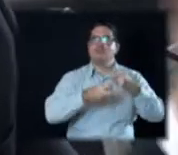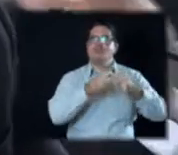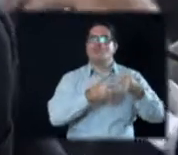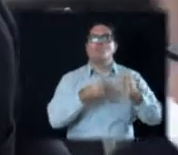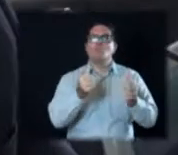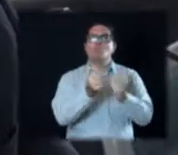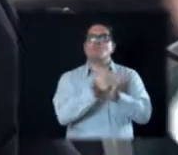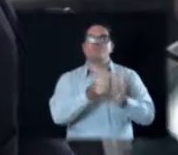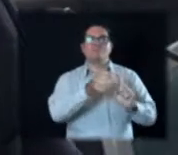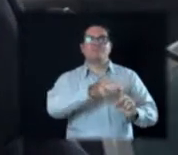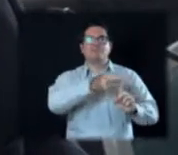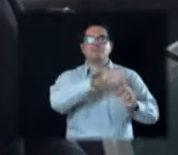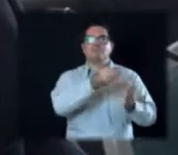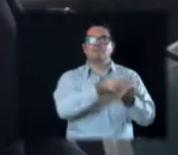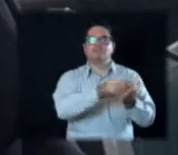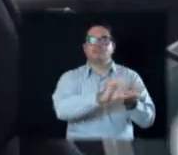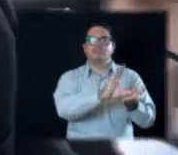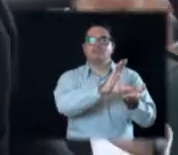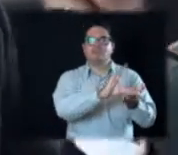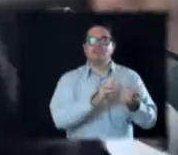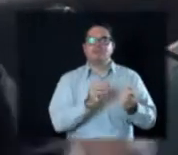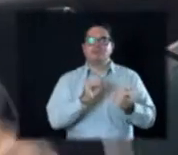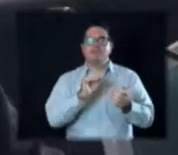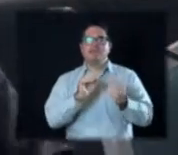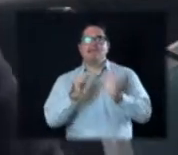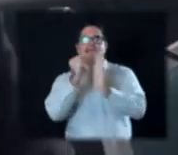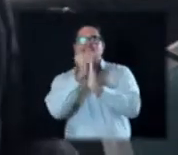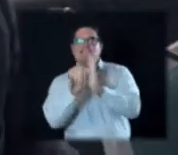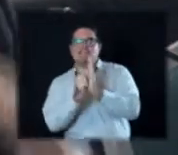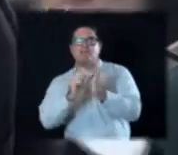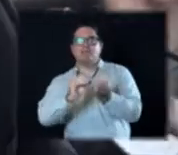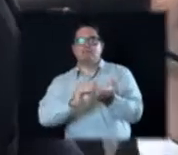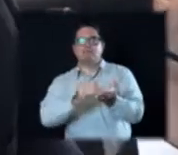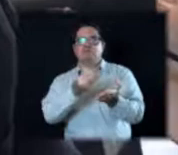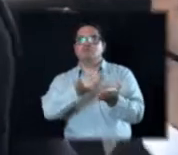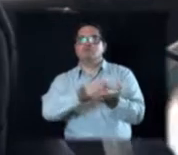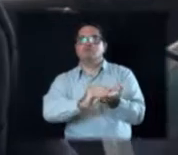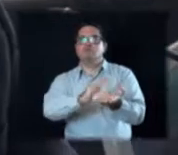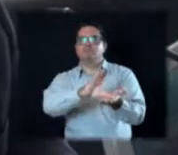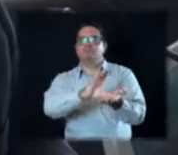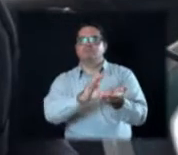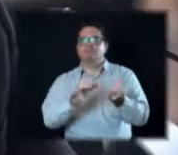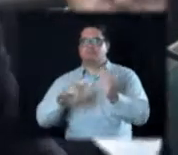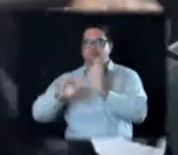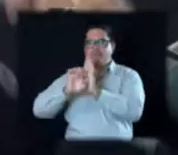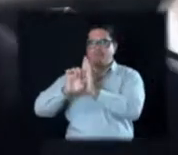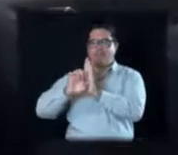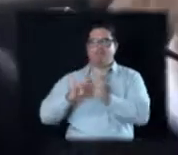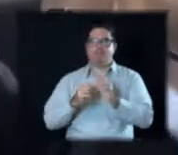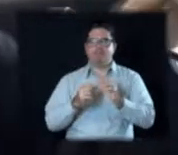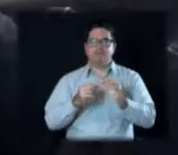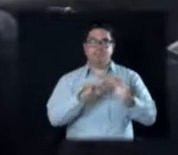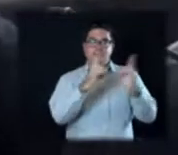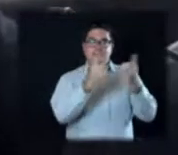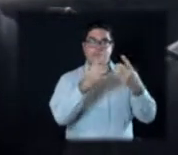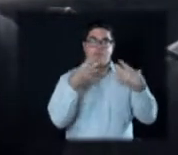también situaciones problemáticas con fondos especiales. Le voy a dar otro ejemplo. El Departamento de Salud